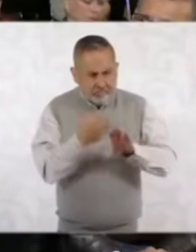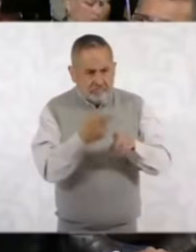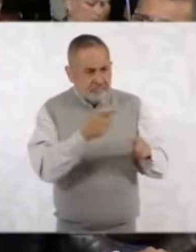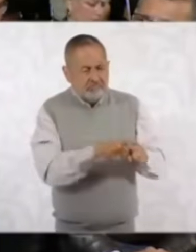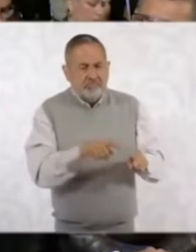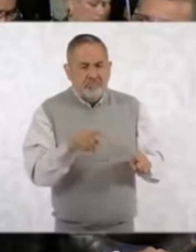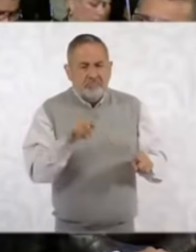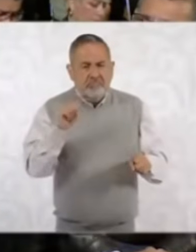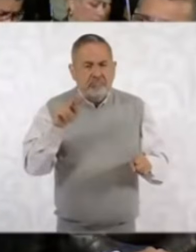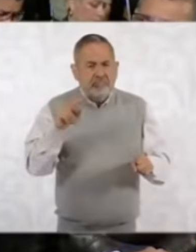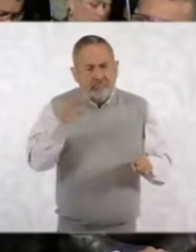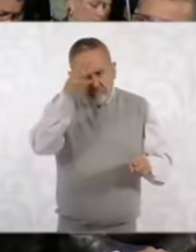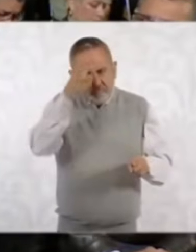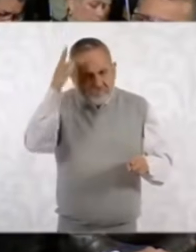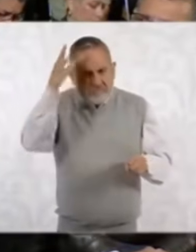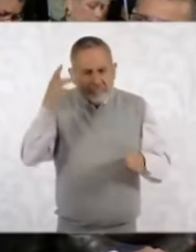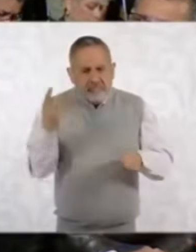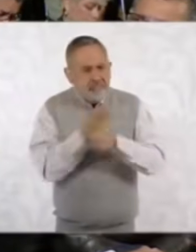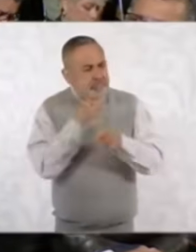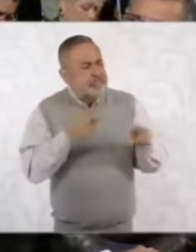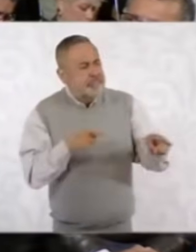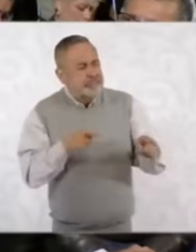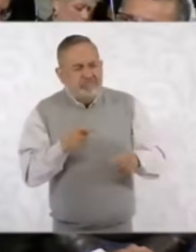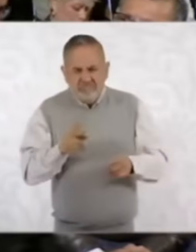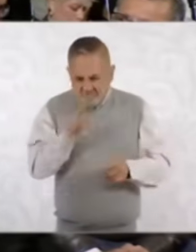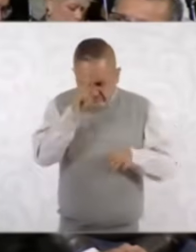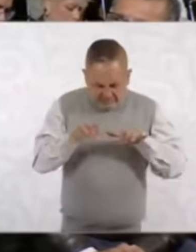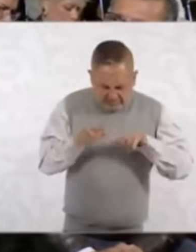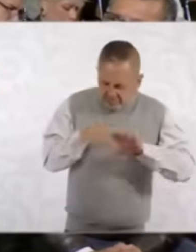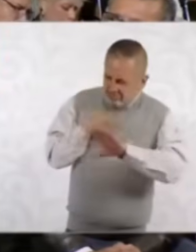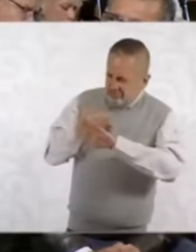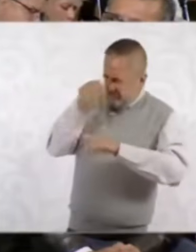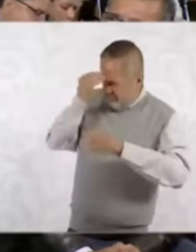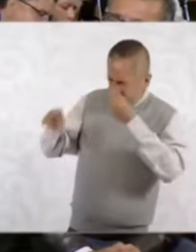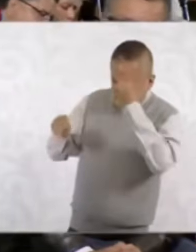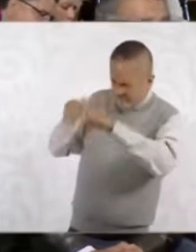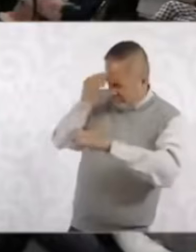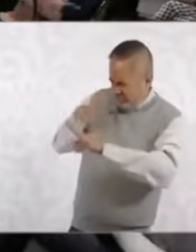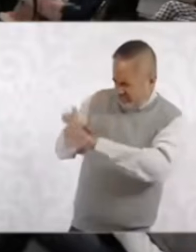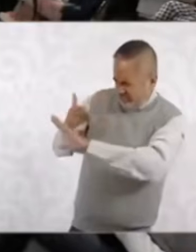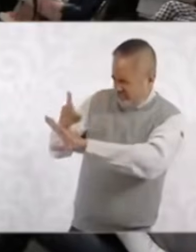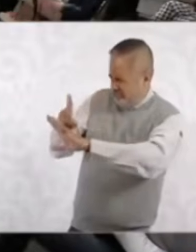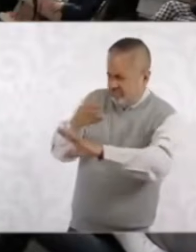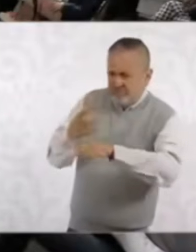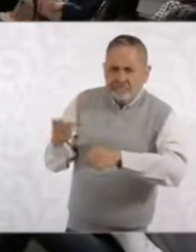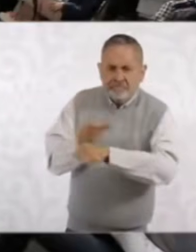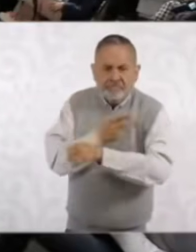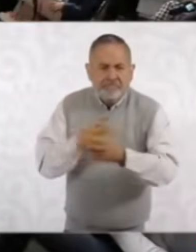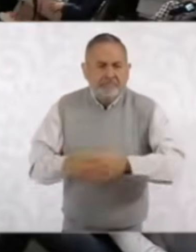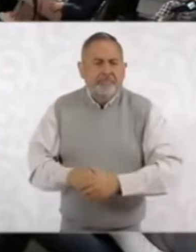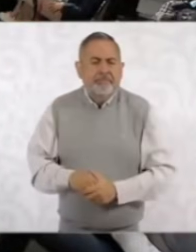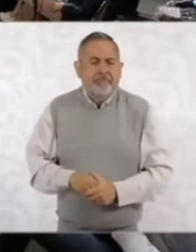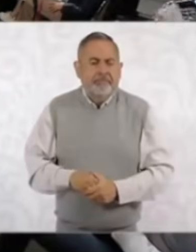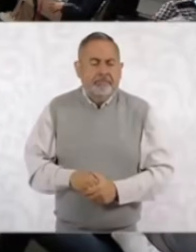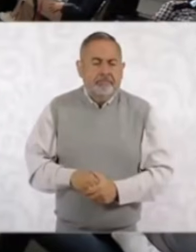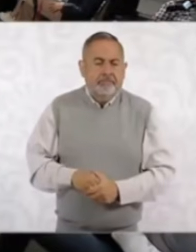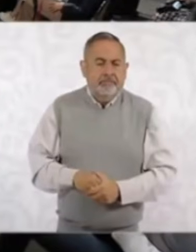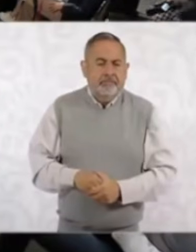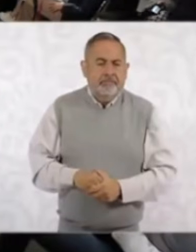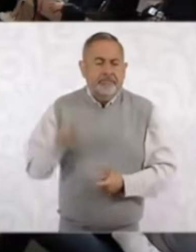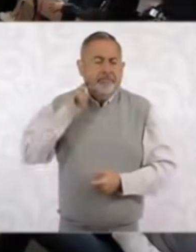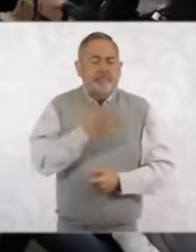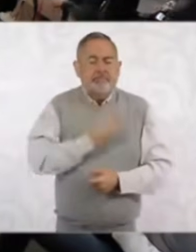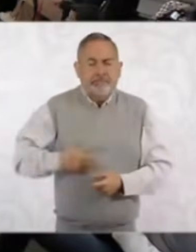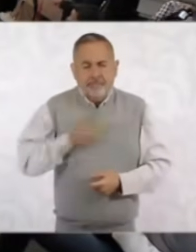de TV Azteca por esta violencia digital, Presidenta, para empezar? Sí, tomamos la decisión, o tomé la decisión más